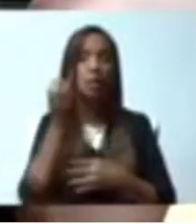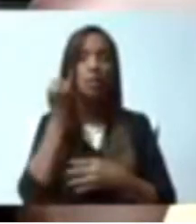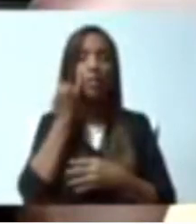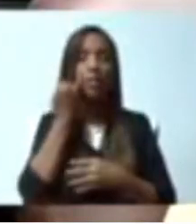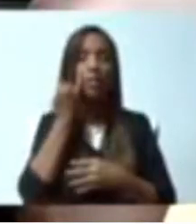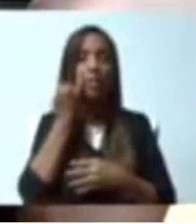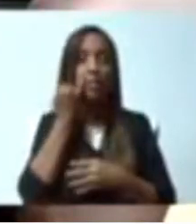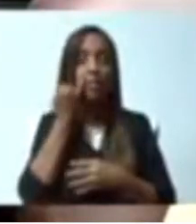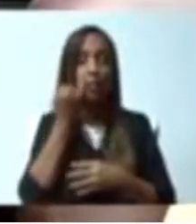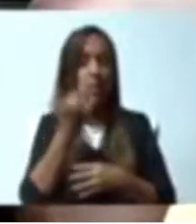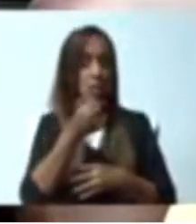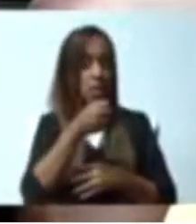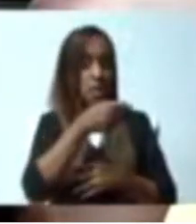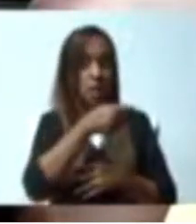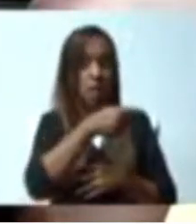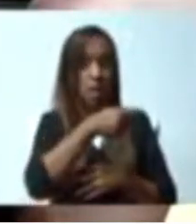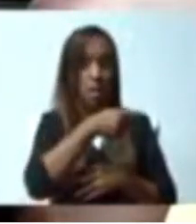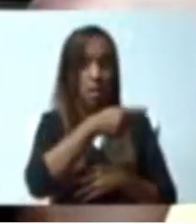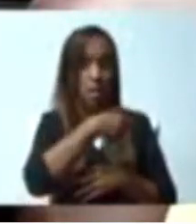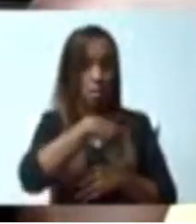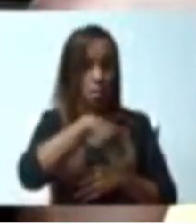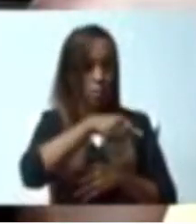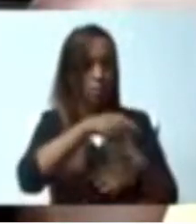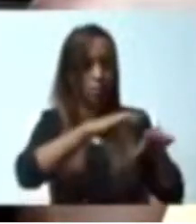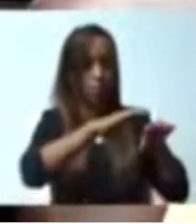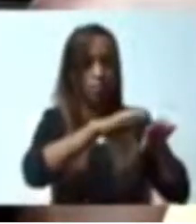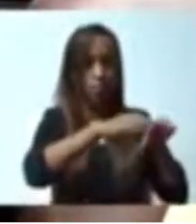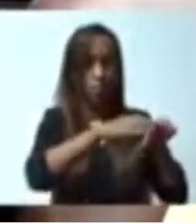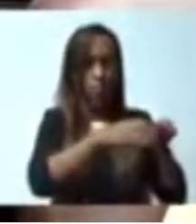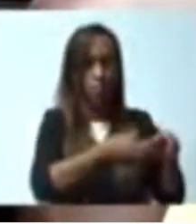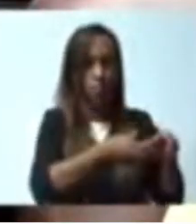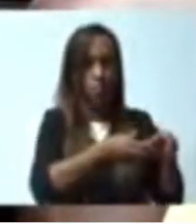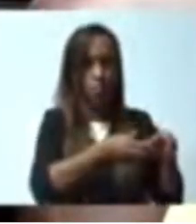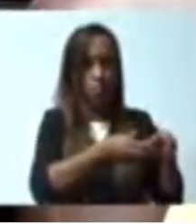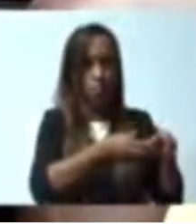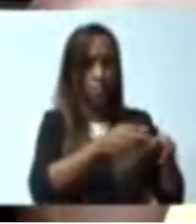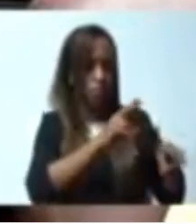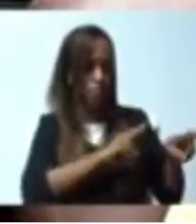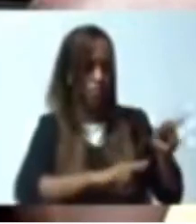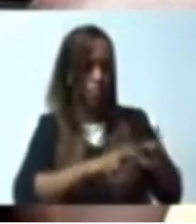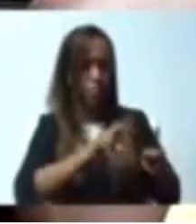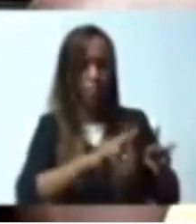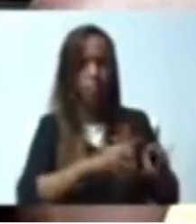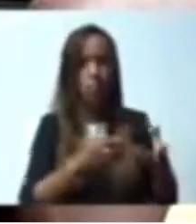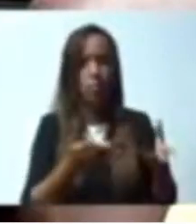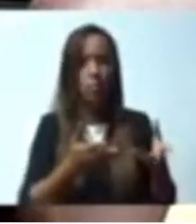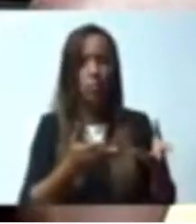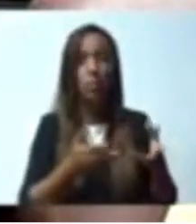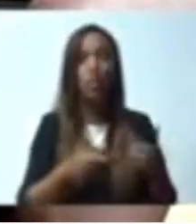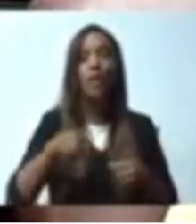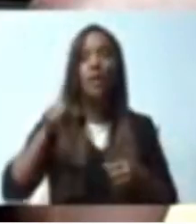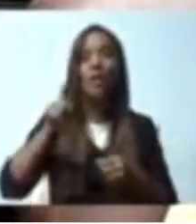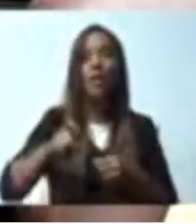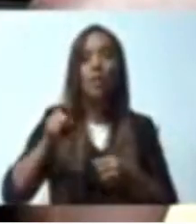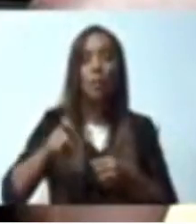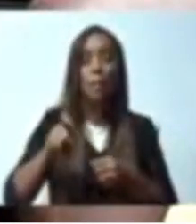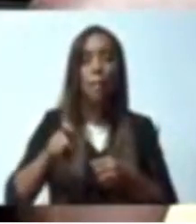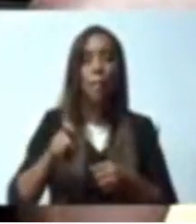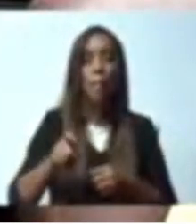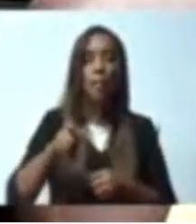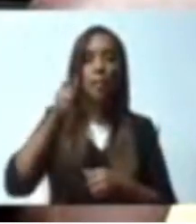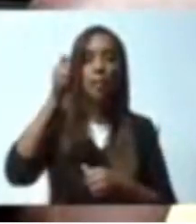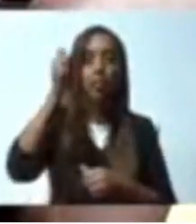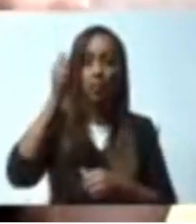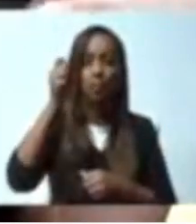los miembros del Poder Judicial. El Poder Judicial, hasta un juez de paz deben haber en Duvergé, es miembro del